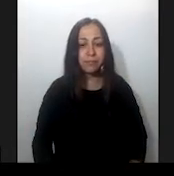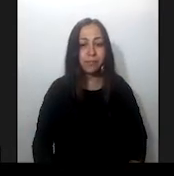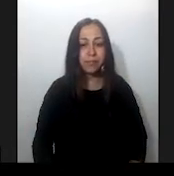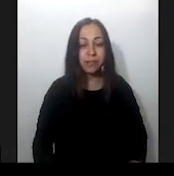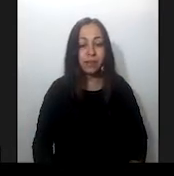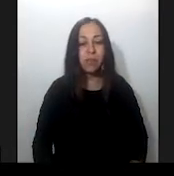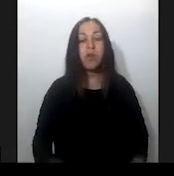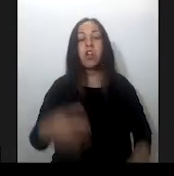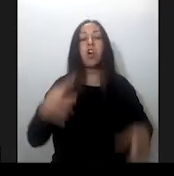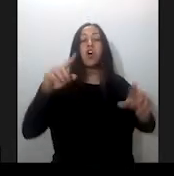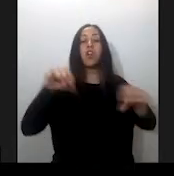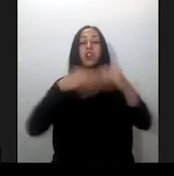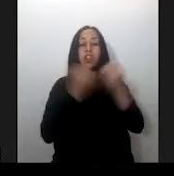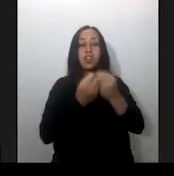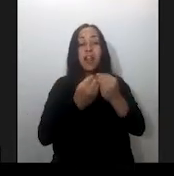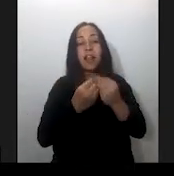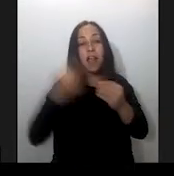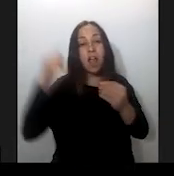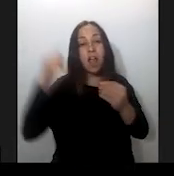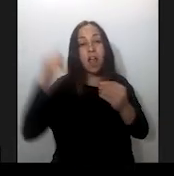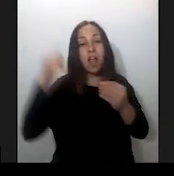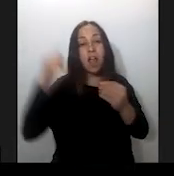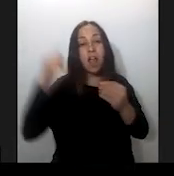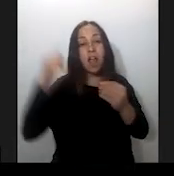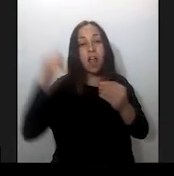Bueno, total de Londres, 8000. ¿Y eso está bien?